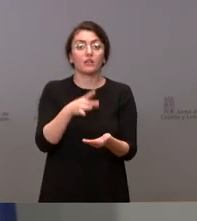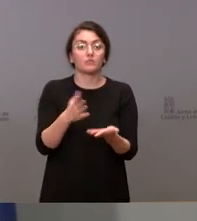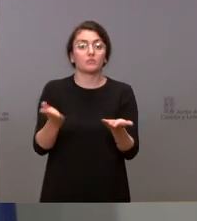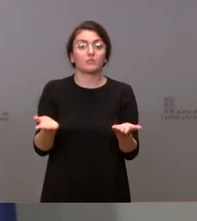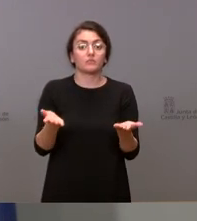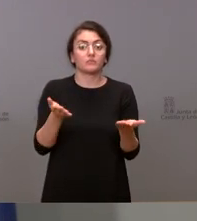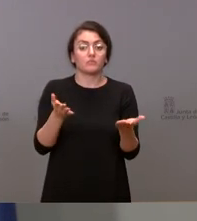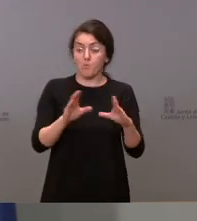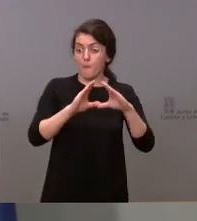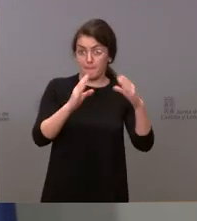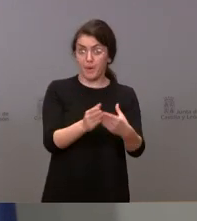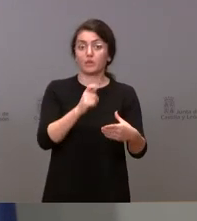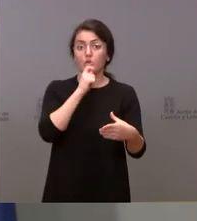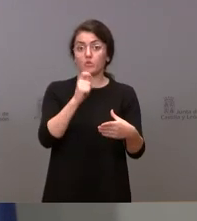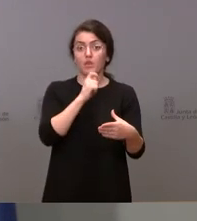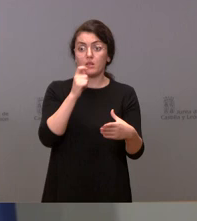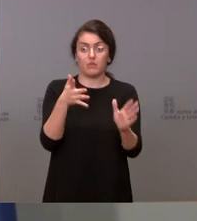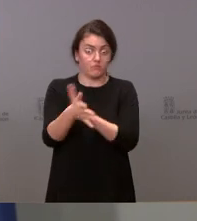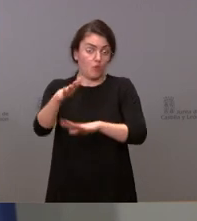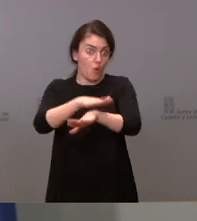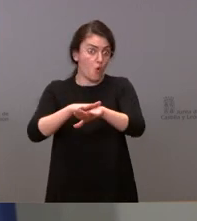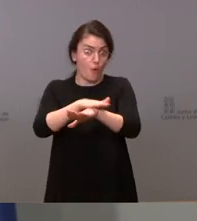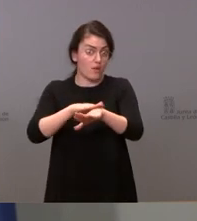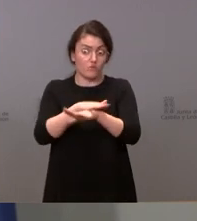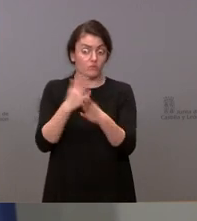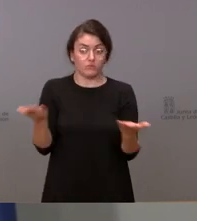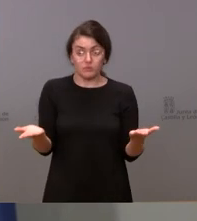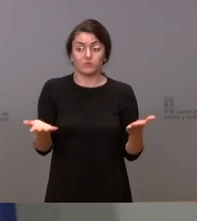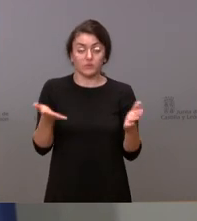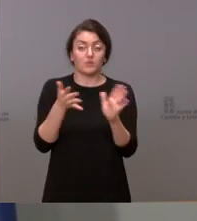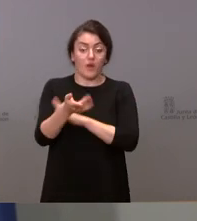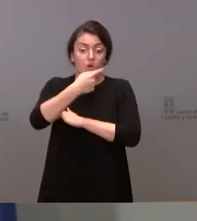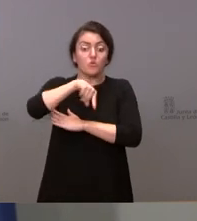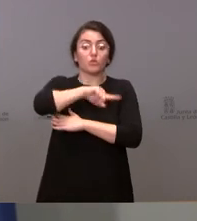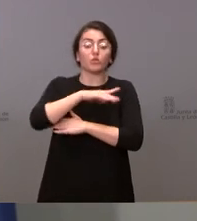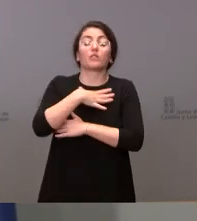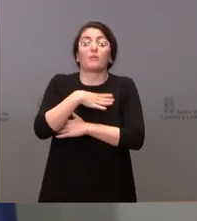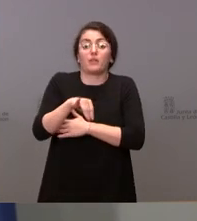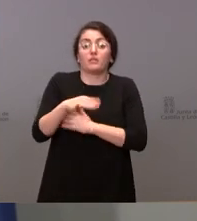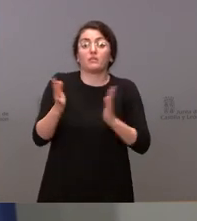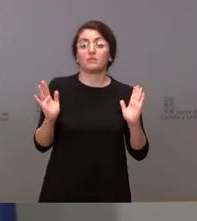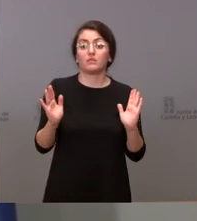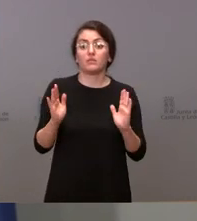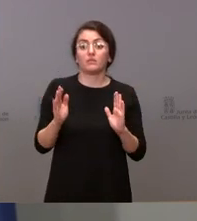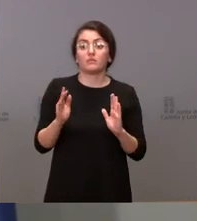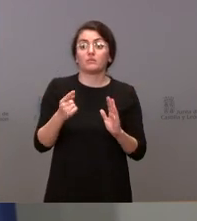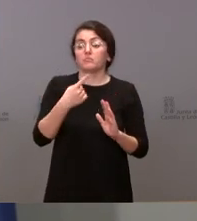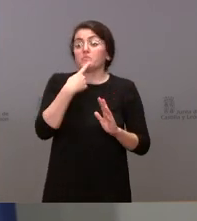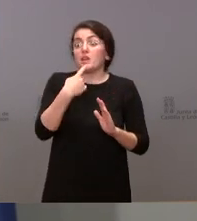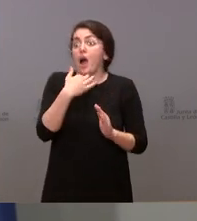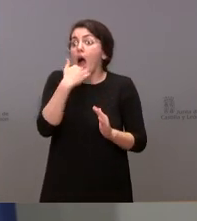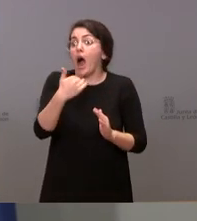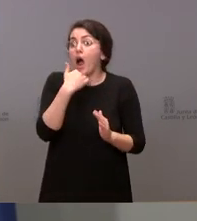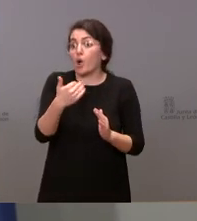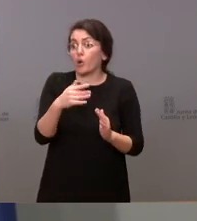es el Partido Socialista, es el Gobierno. Por tanto, nosotros podremos manifestarnos sobre la propuesta de descentralización cuando